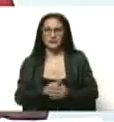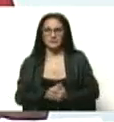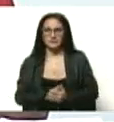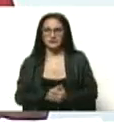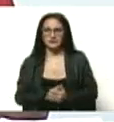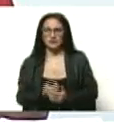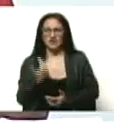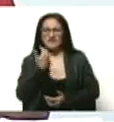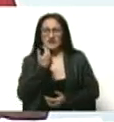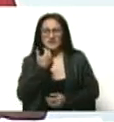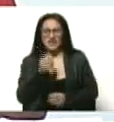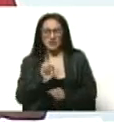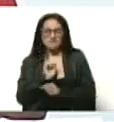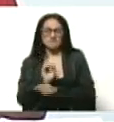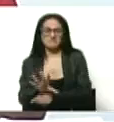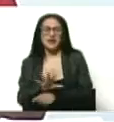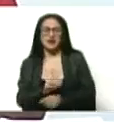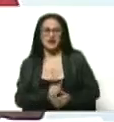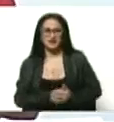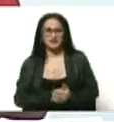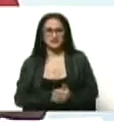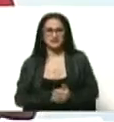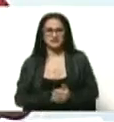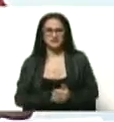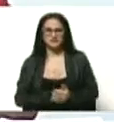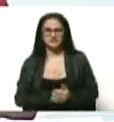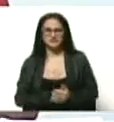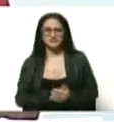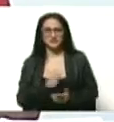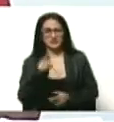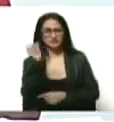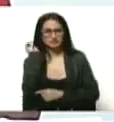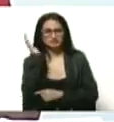Una enfermedad contagiosa, una campaña.